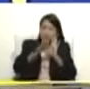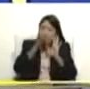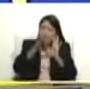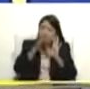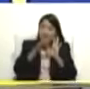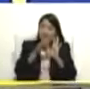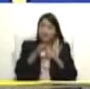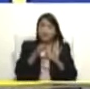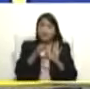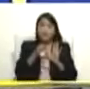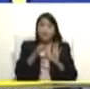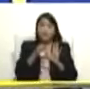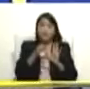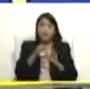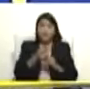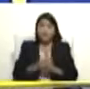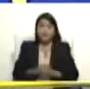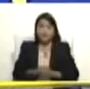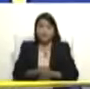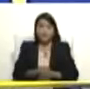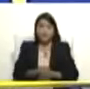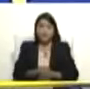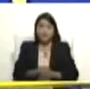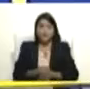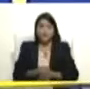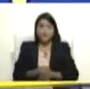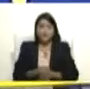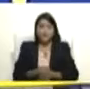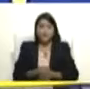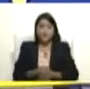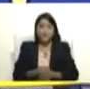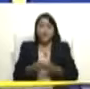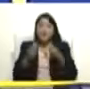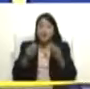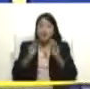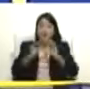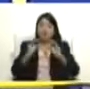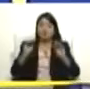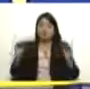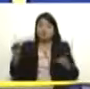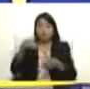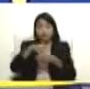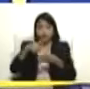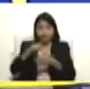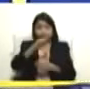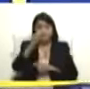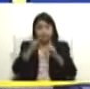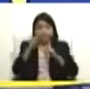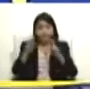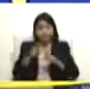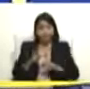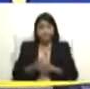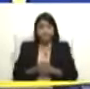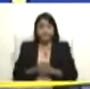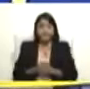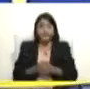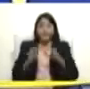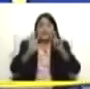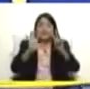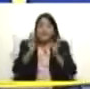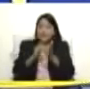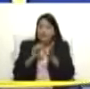única, solo del 99 en adelante existe, para convocar este referéndum consultivo, el séptimo de nuestra